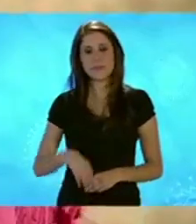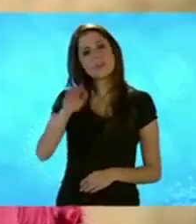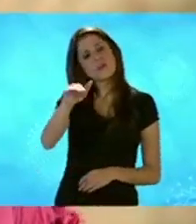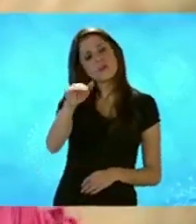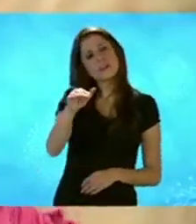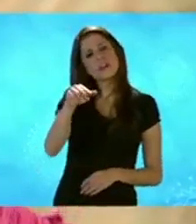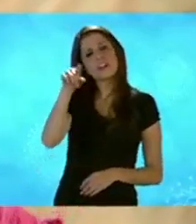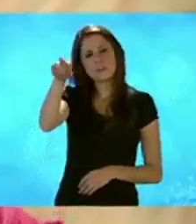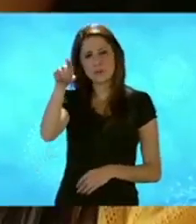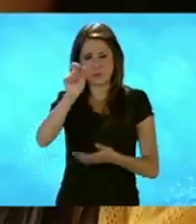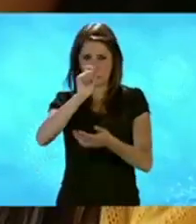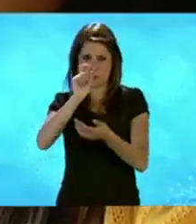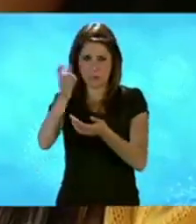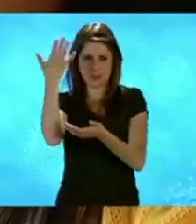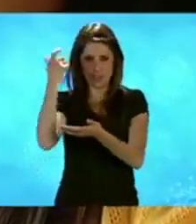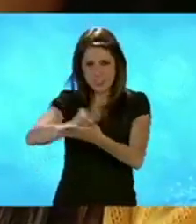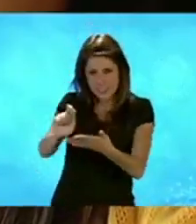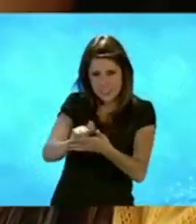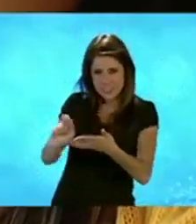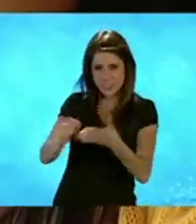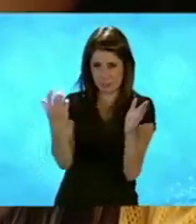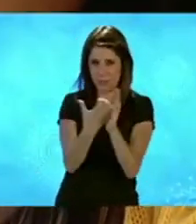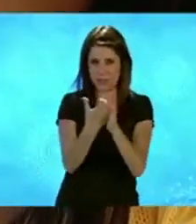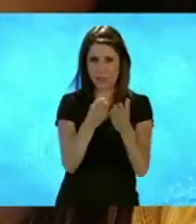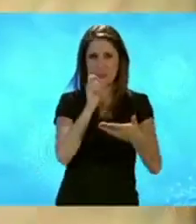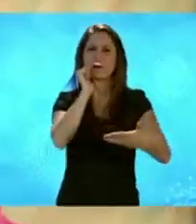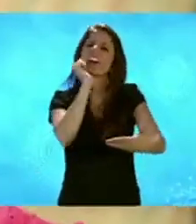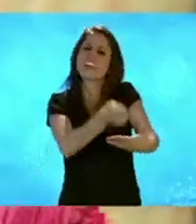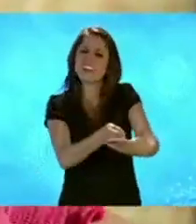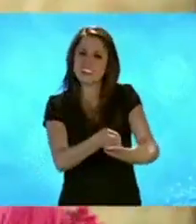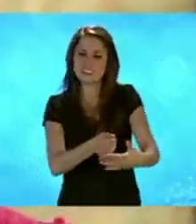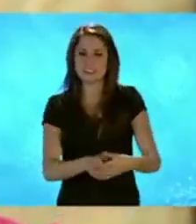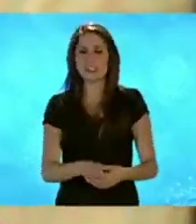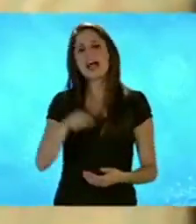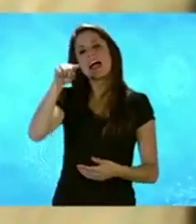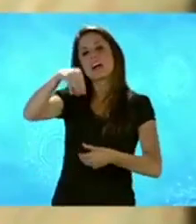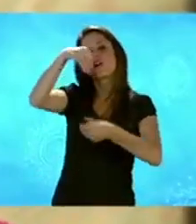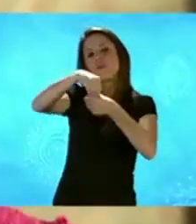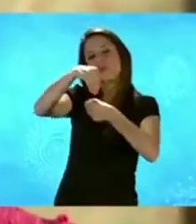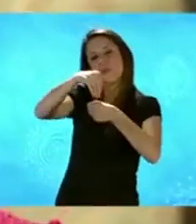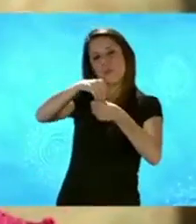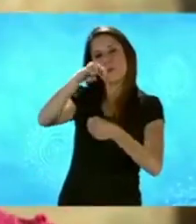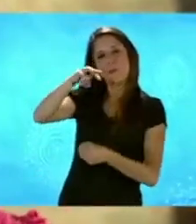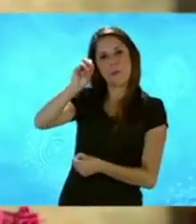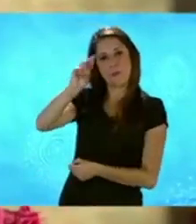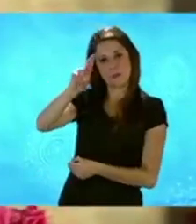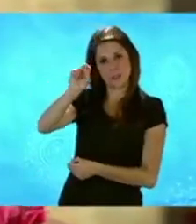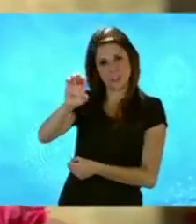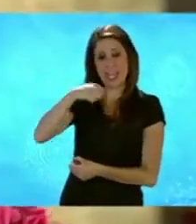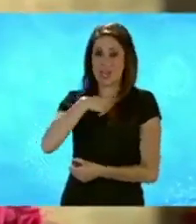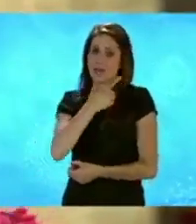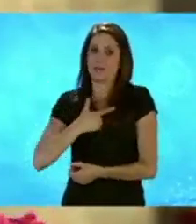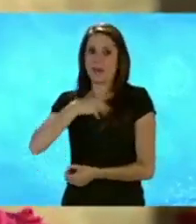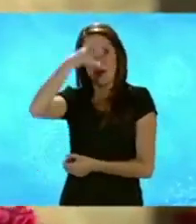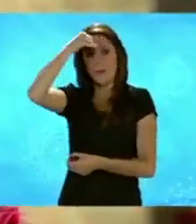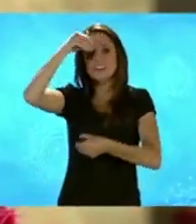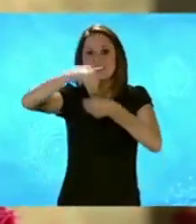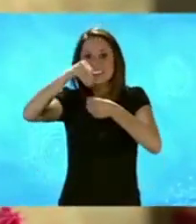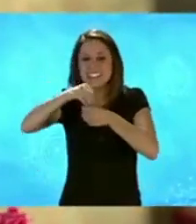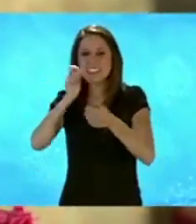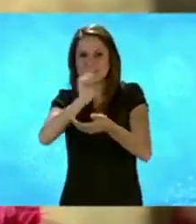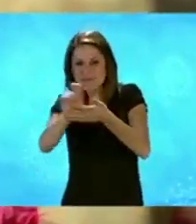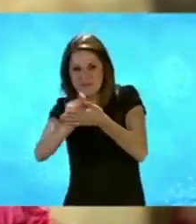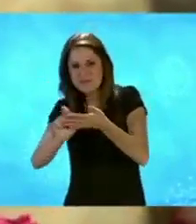Oye, ¿eso que escribes la otra vez en tu cuaderno, qué era? Es el código Morse. Me gusta aprender códigos secretos que nadie